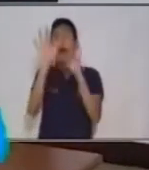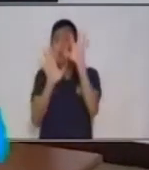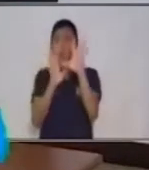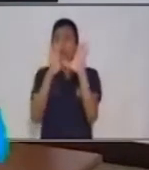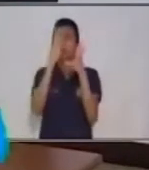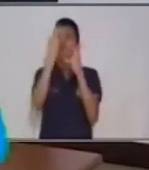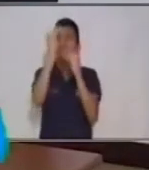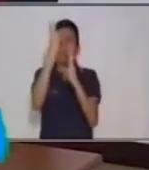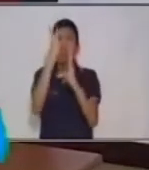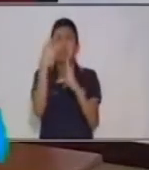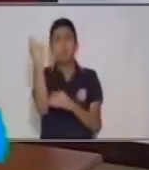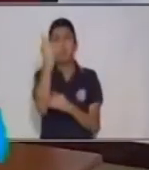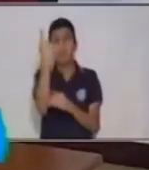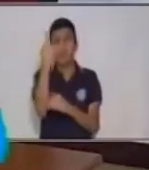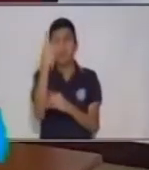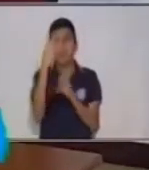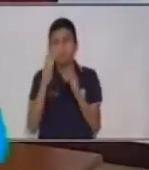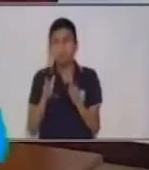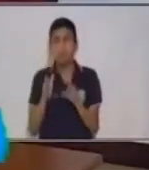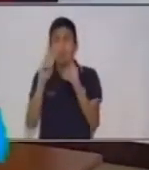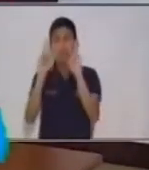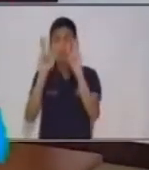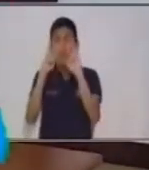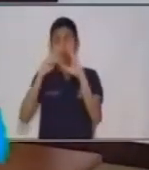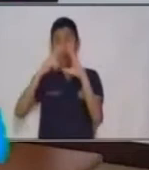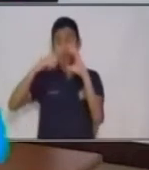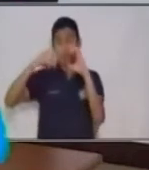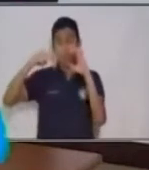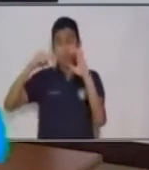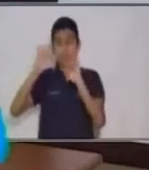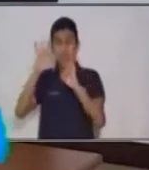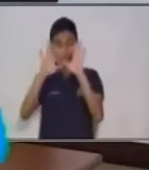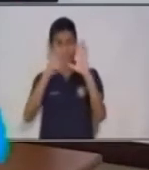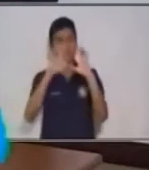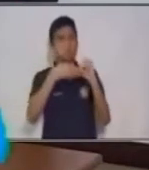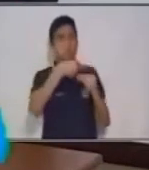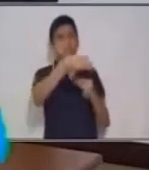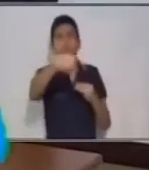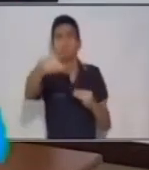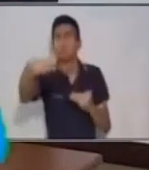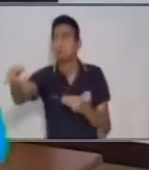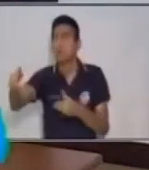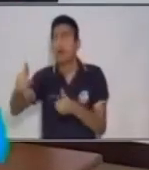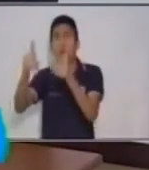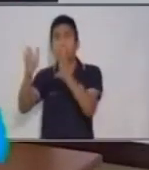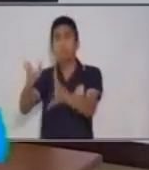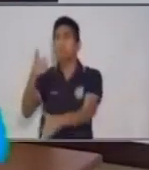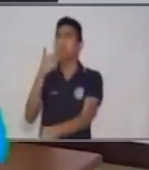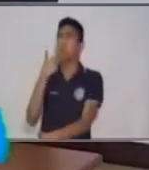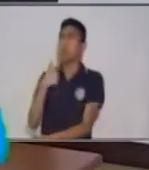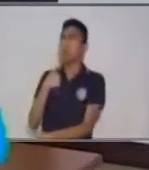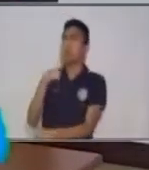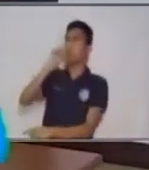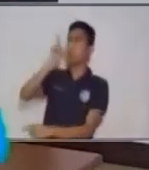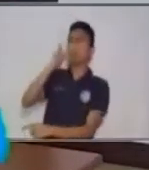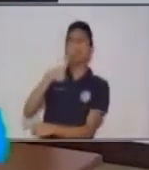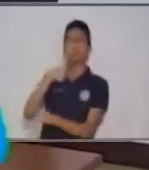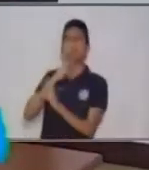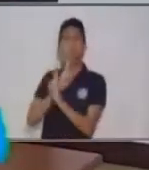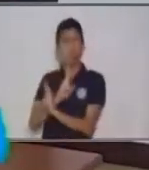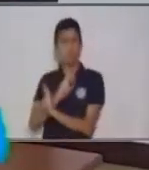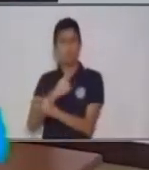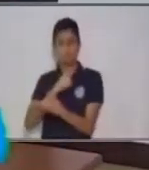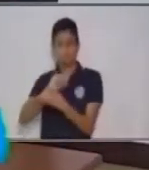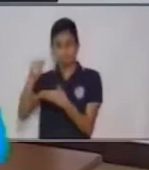muy concretos, como en este caso, la encuesta que se le hizo a ciertos estudiantes. ¿Cómo quedarían las respuestas entonces?